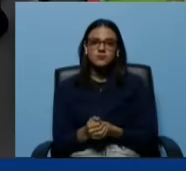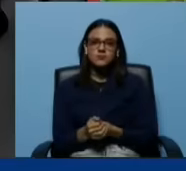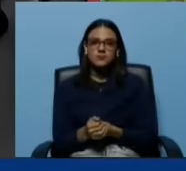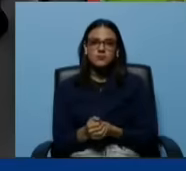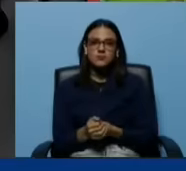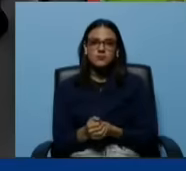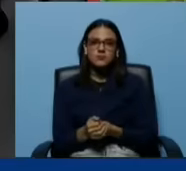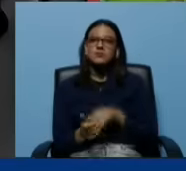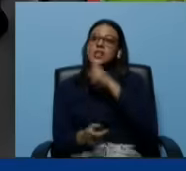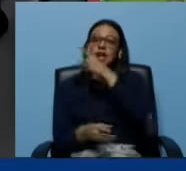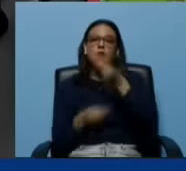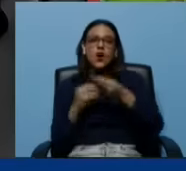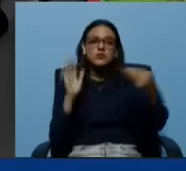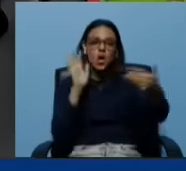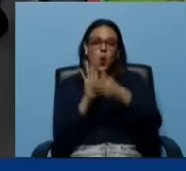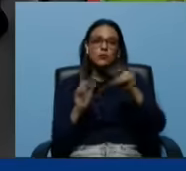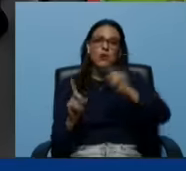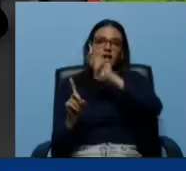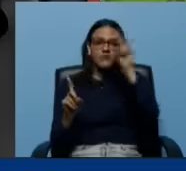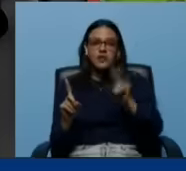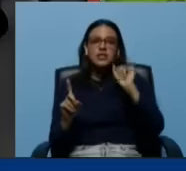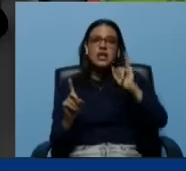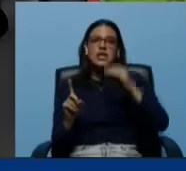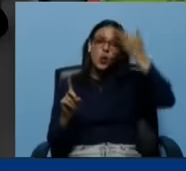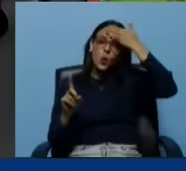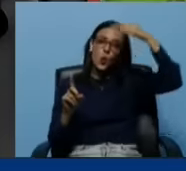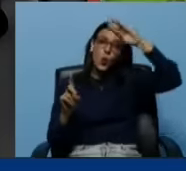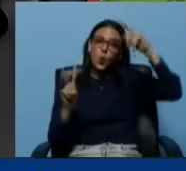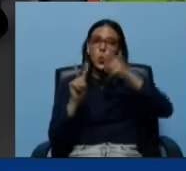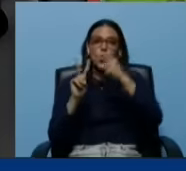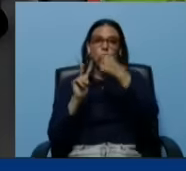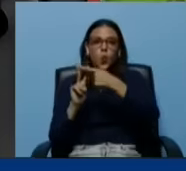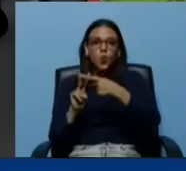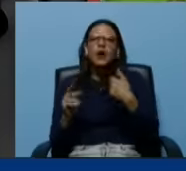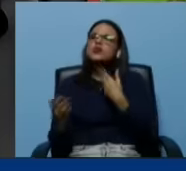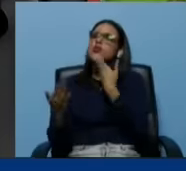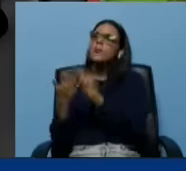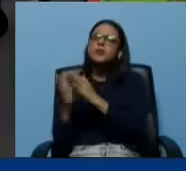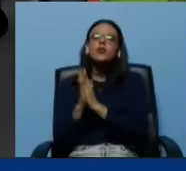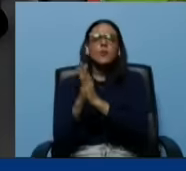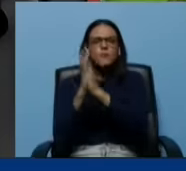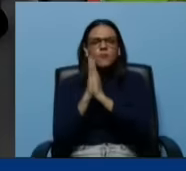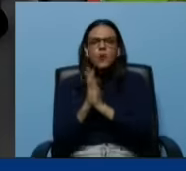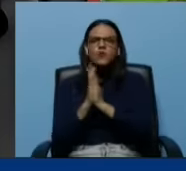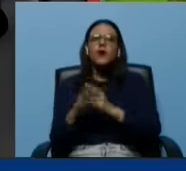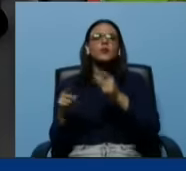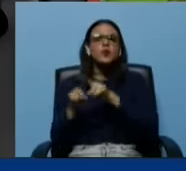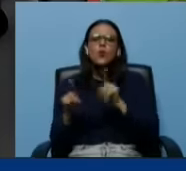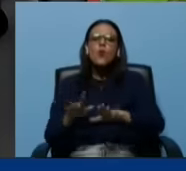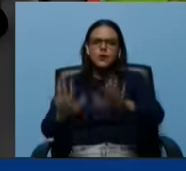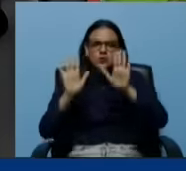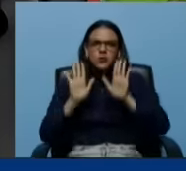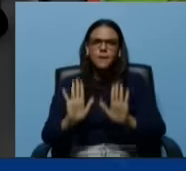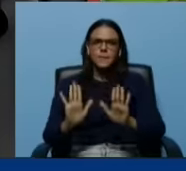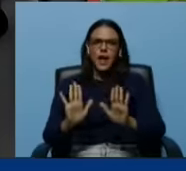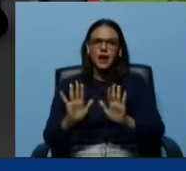que se ha hecho a Venezuela y a Cuba, y pido, les ruego por favor que se detengan, porque está mal.